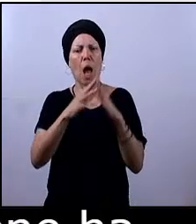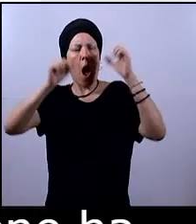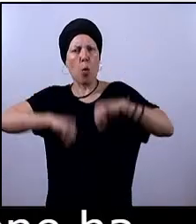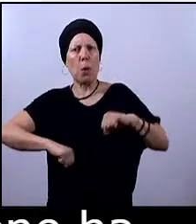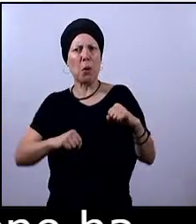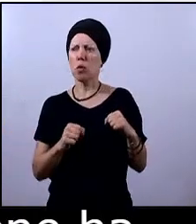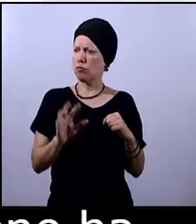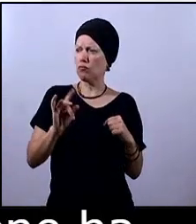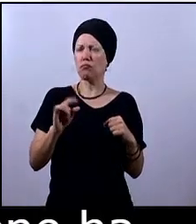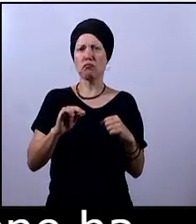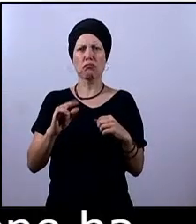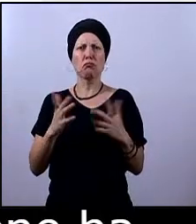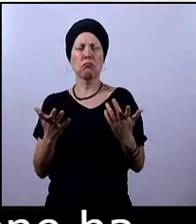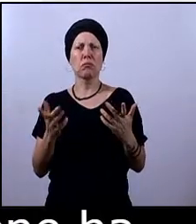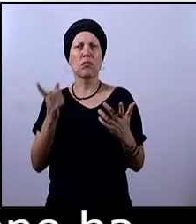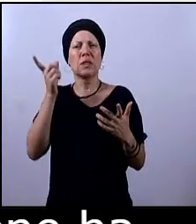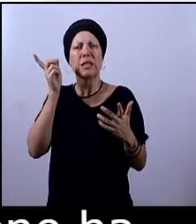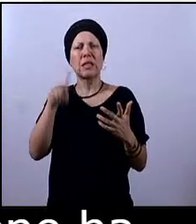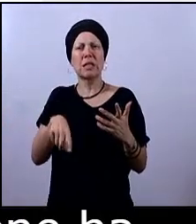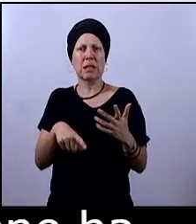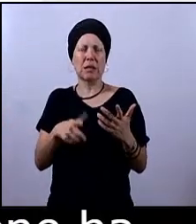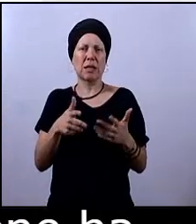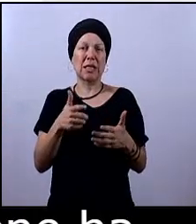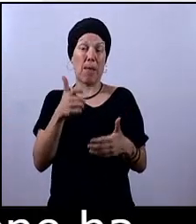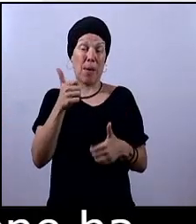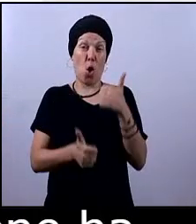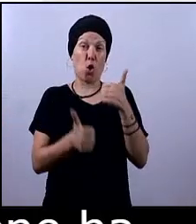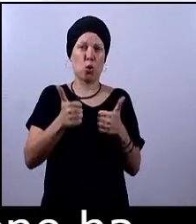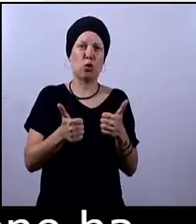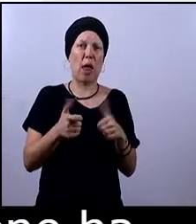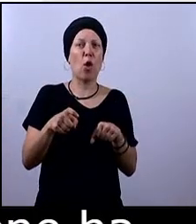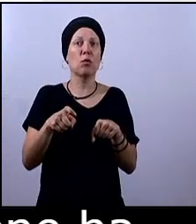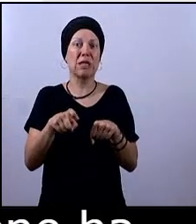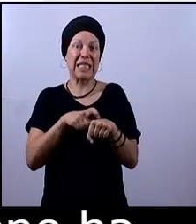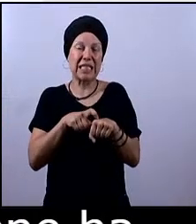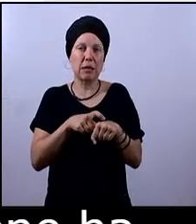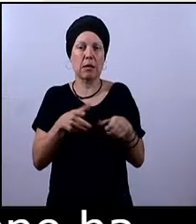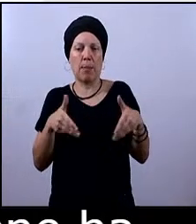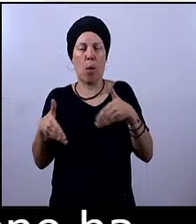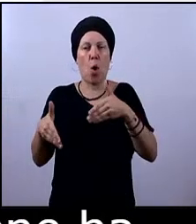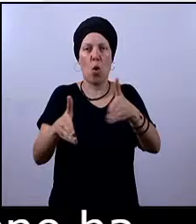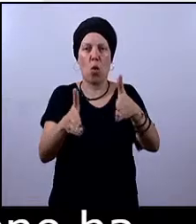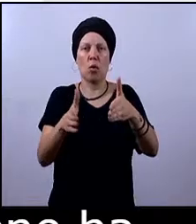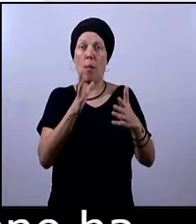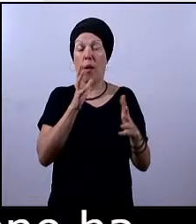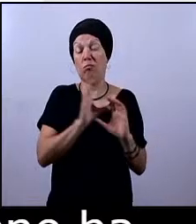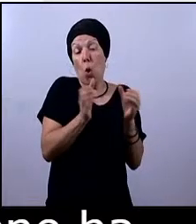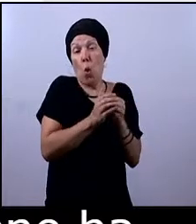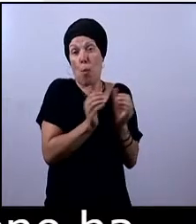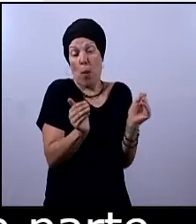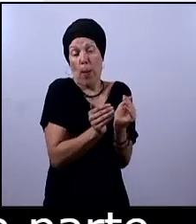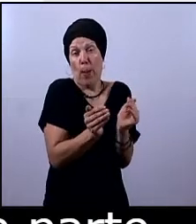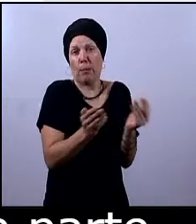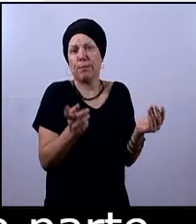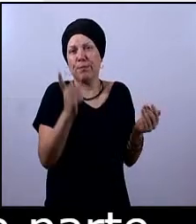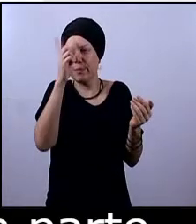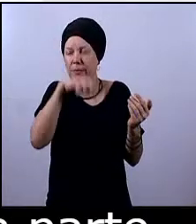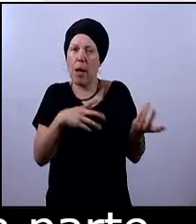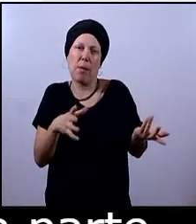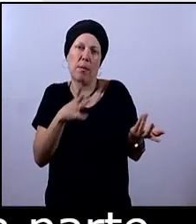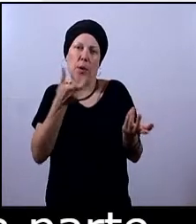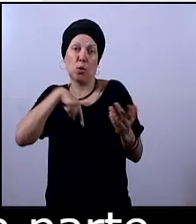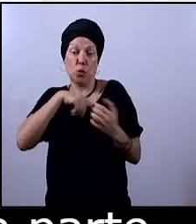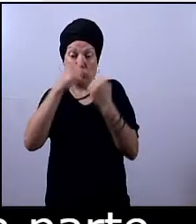y en consecuencia también ha licitado ese tipo de ruta. Una parte minoritaria, que saben que son frente a las que